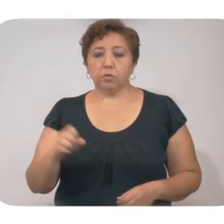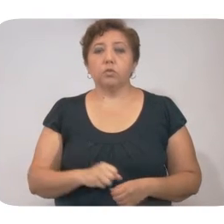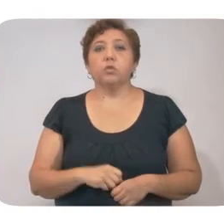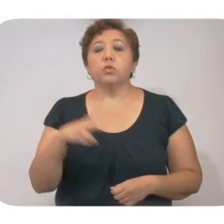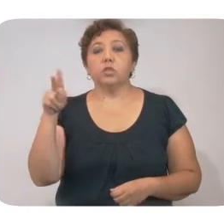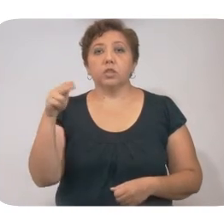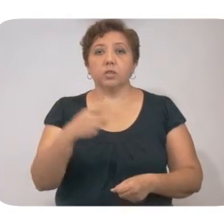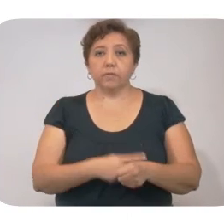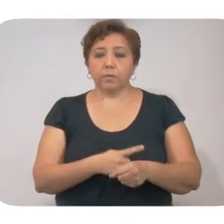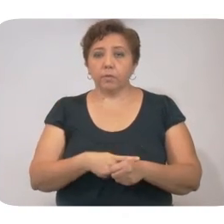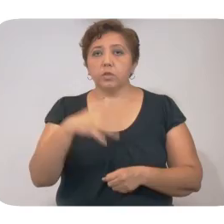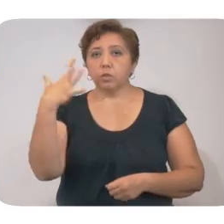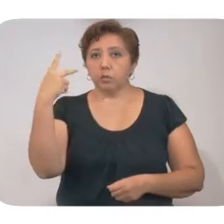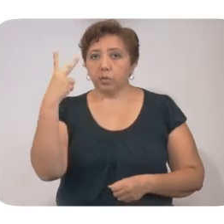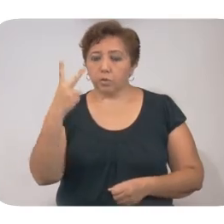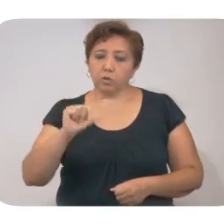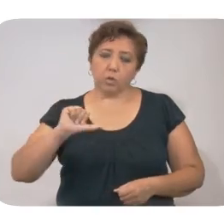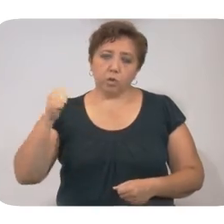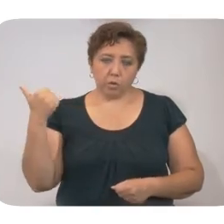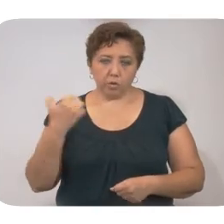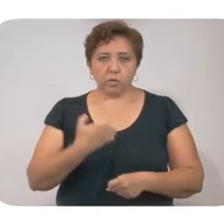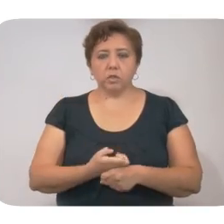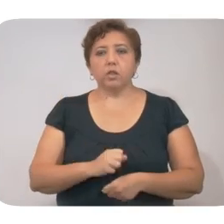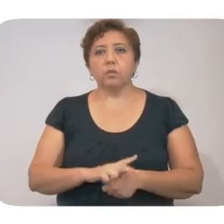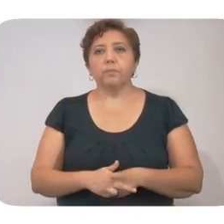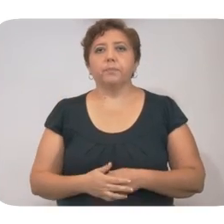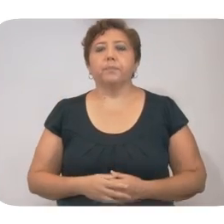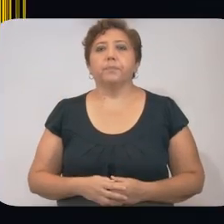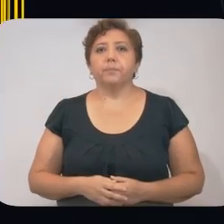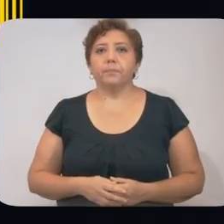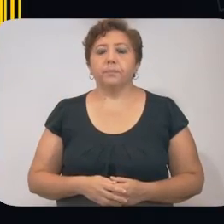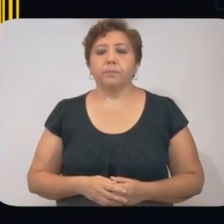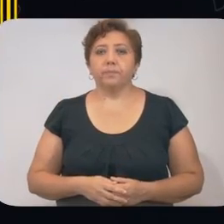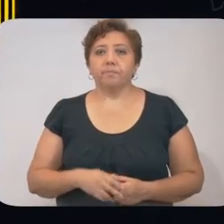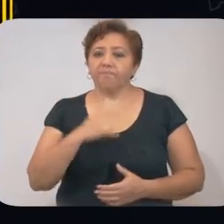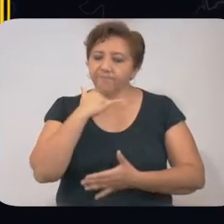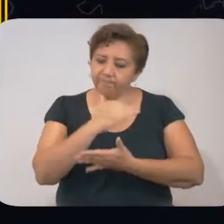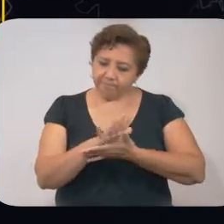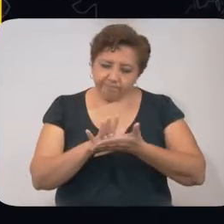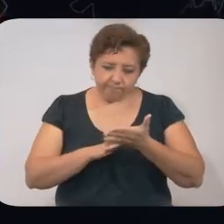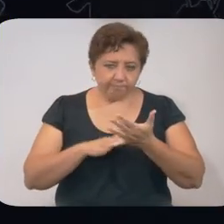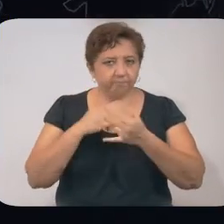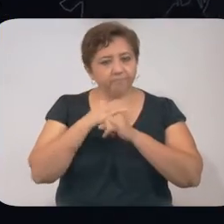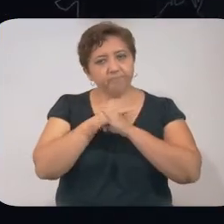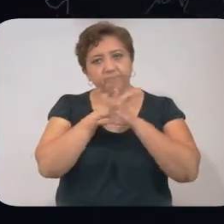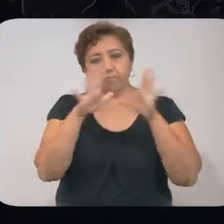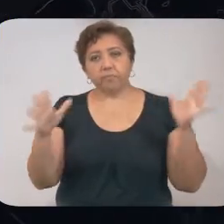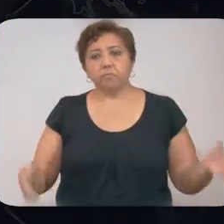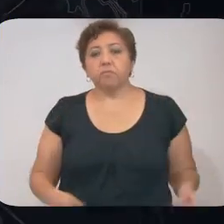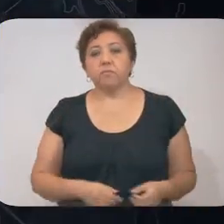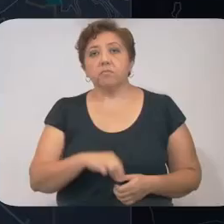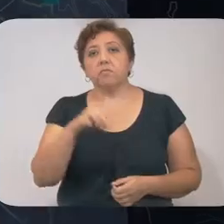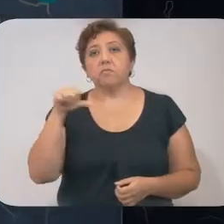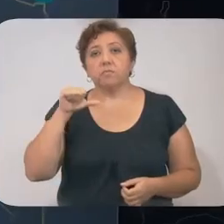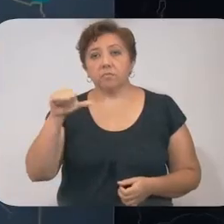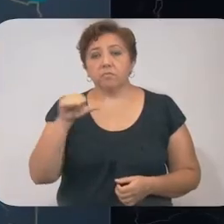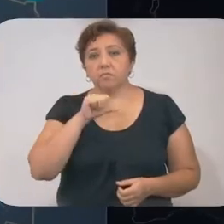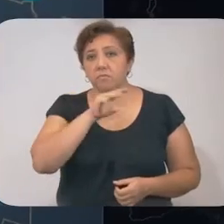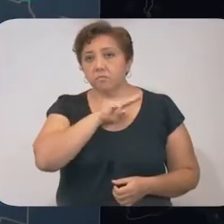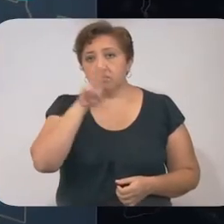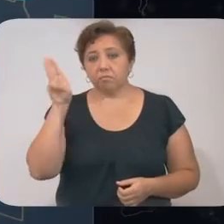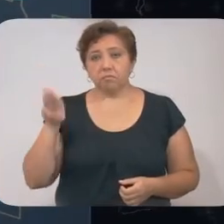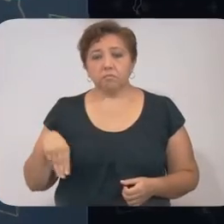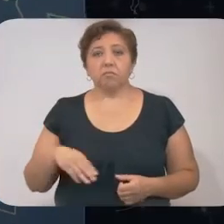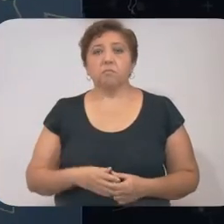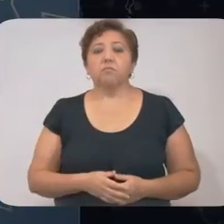positivos, 52 de los cuales son de otro país u otro estado. Lamentablemente, en este parte médico informamos de 16